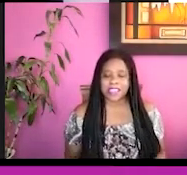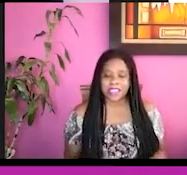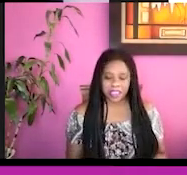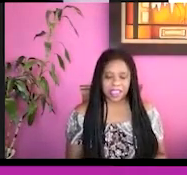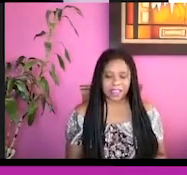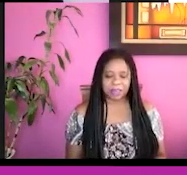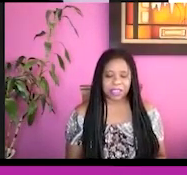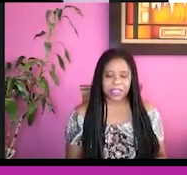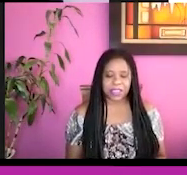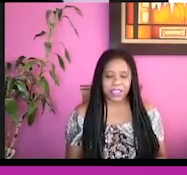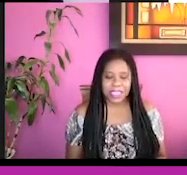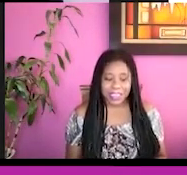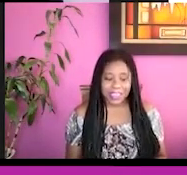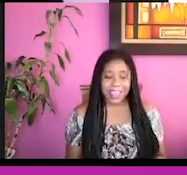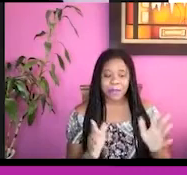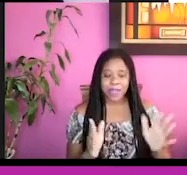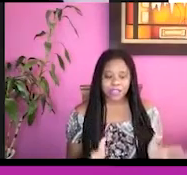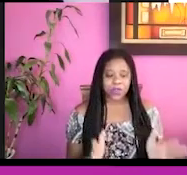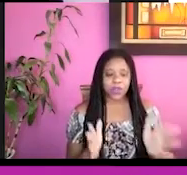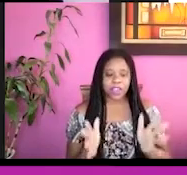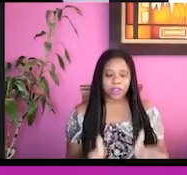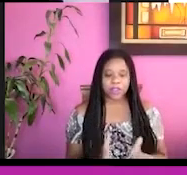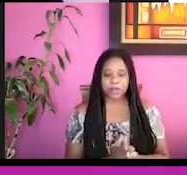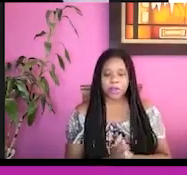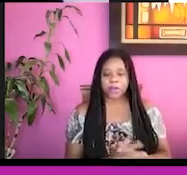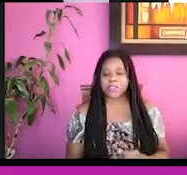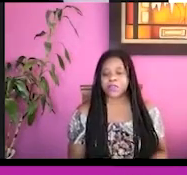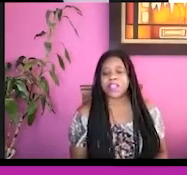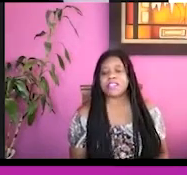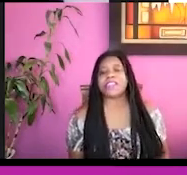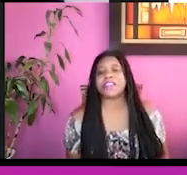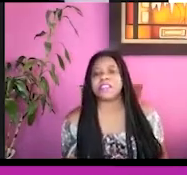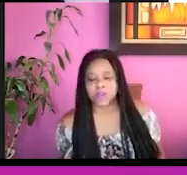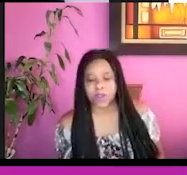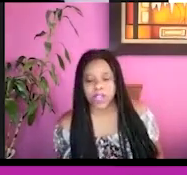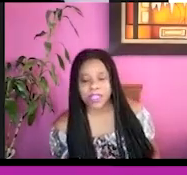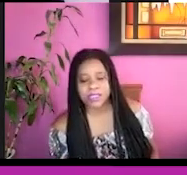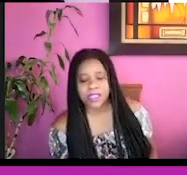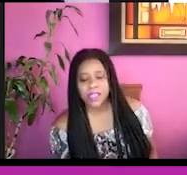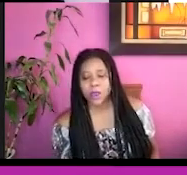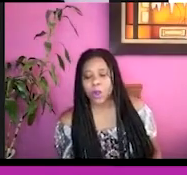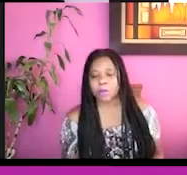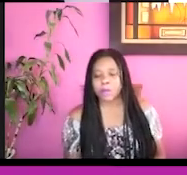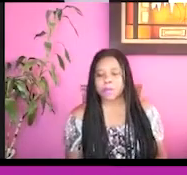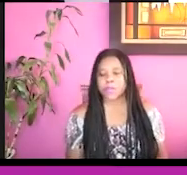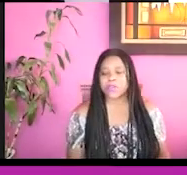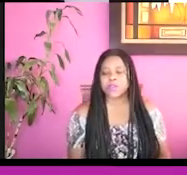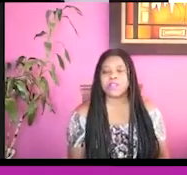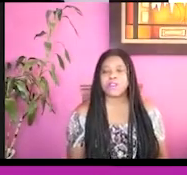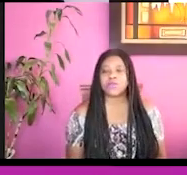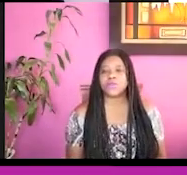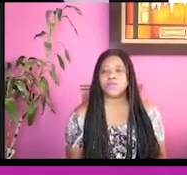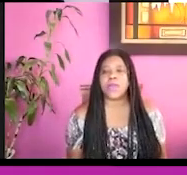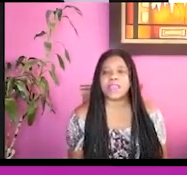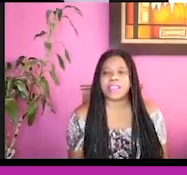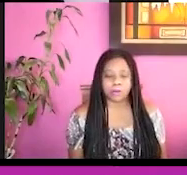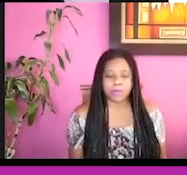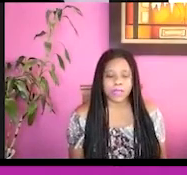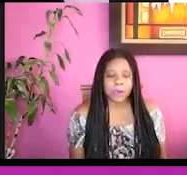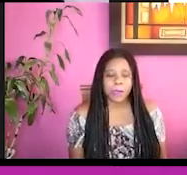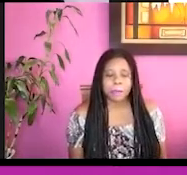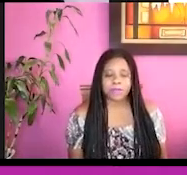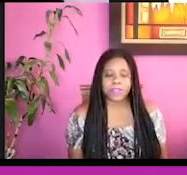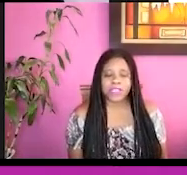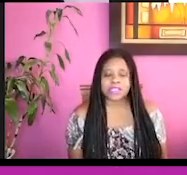magisteriales y es maestro y ganador de premios nacionales e internacionales, como el Premio Nacional de Cultura en